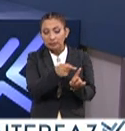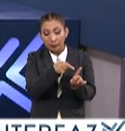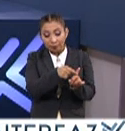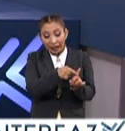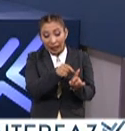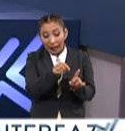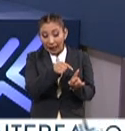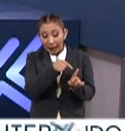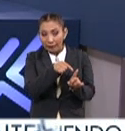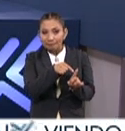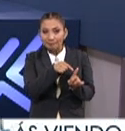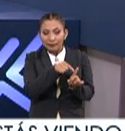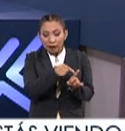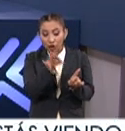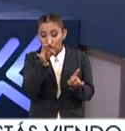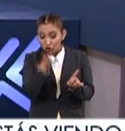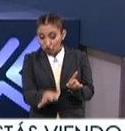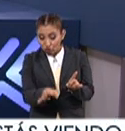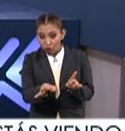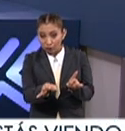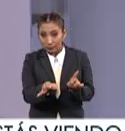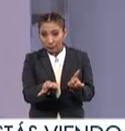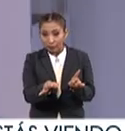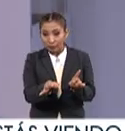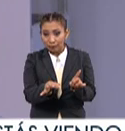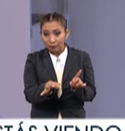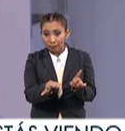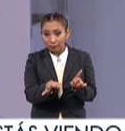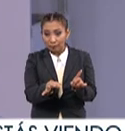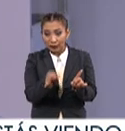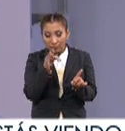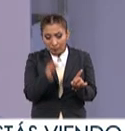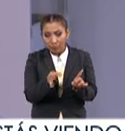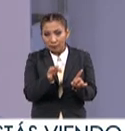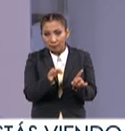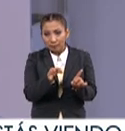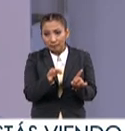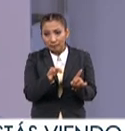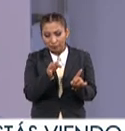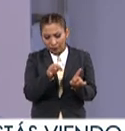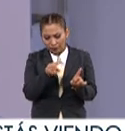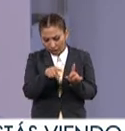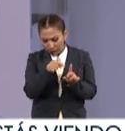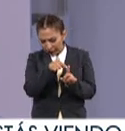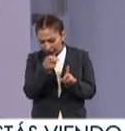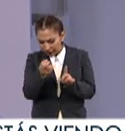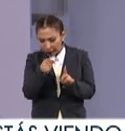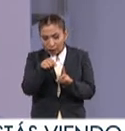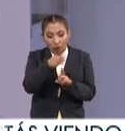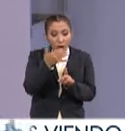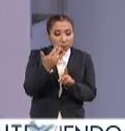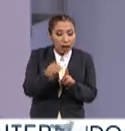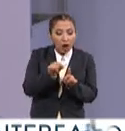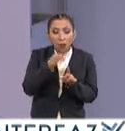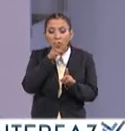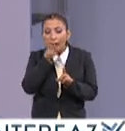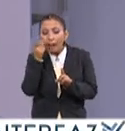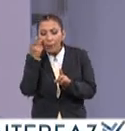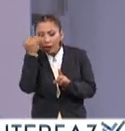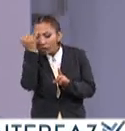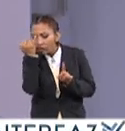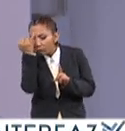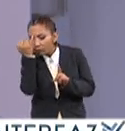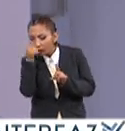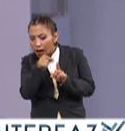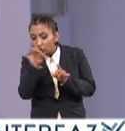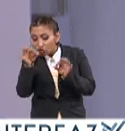este es autenticar, ver que sea real y que lo que uno espera y que lo que uno